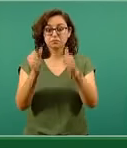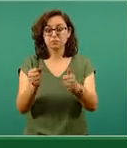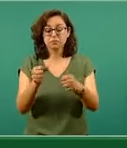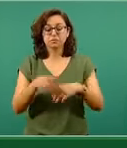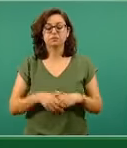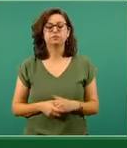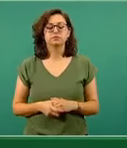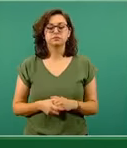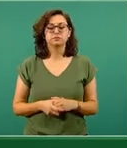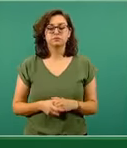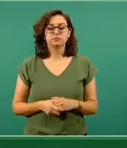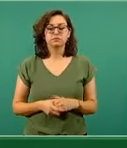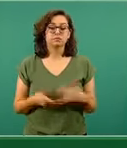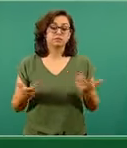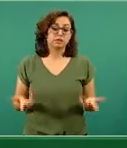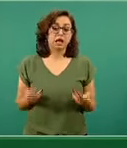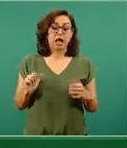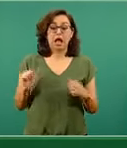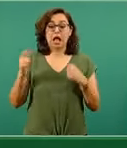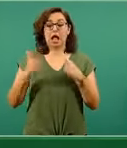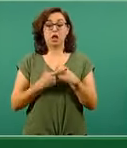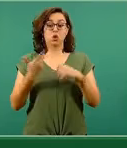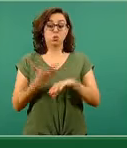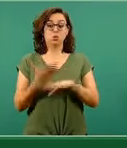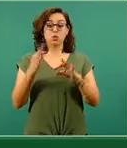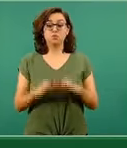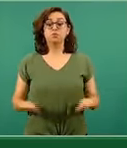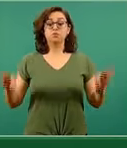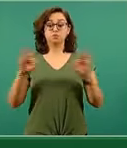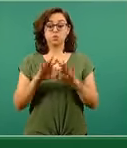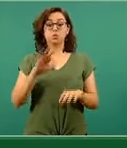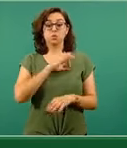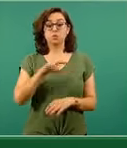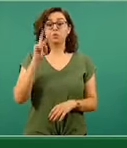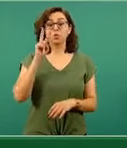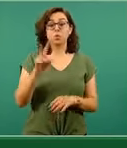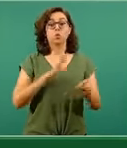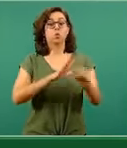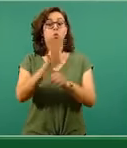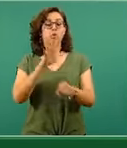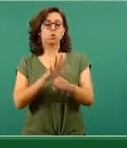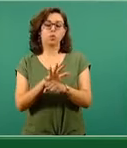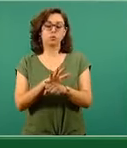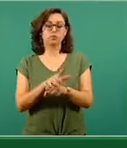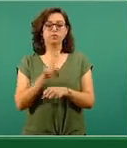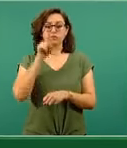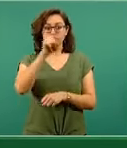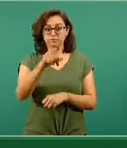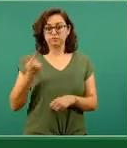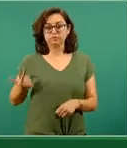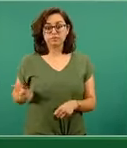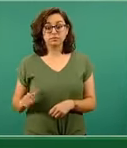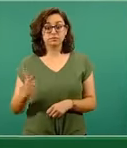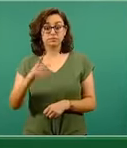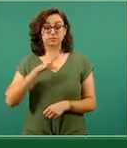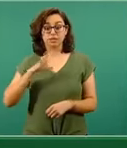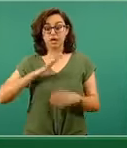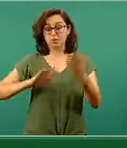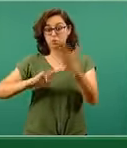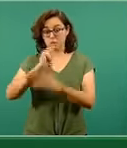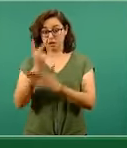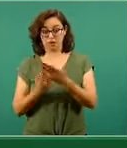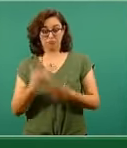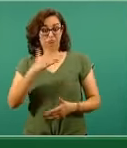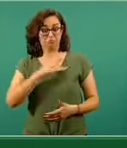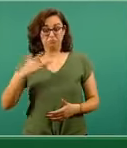también ejemplos muy notorios es el programa de trasplantes del estado de Guanajuato, que ha